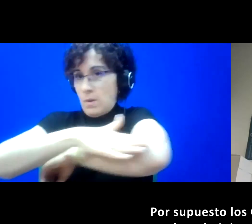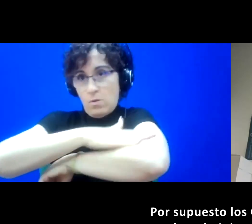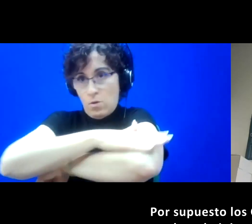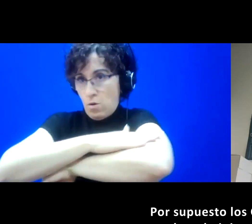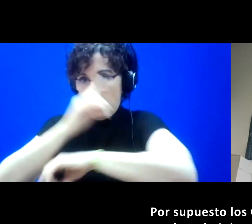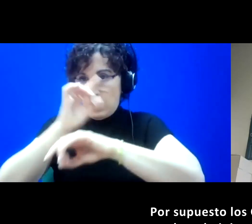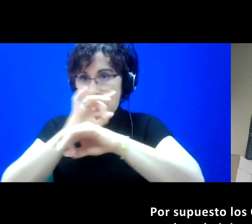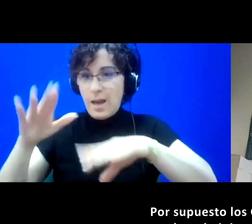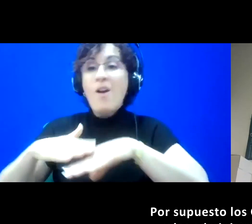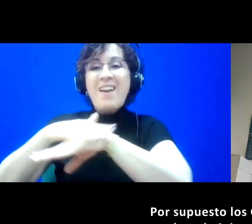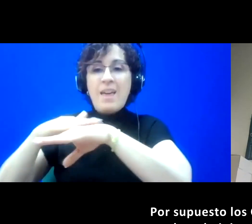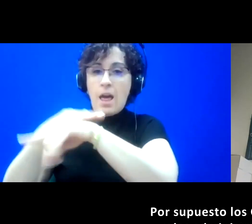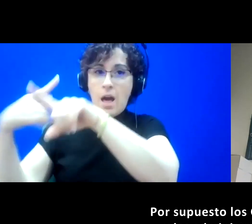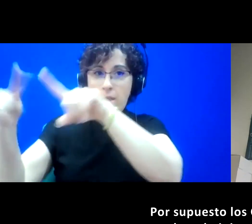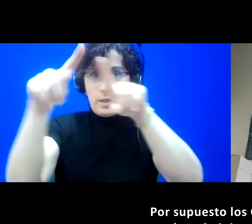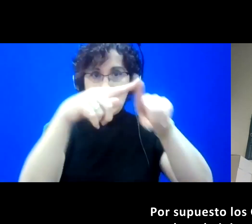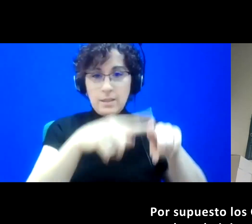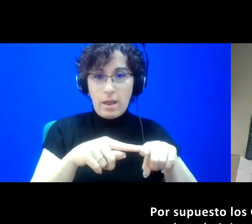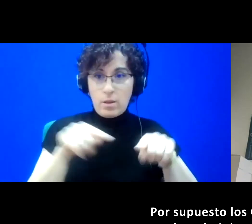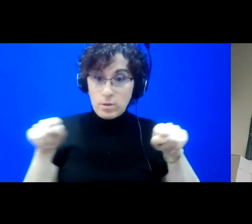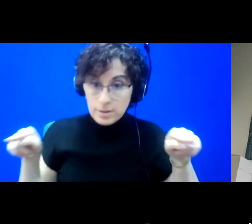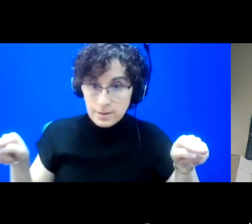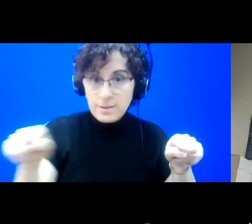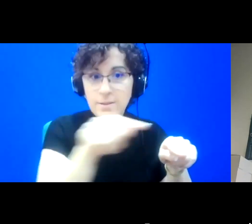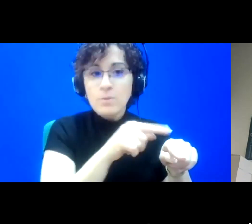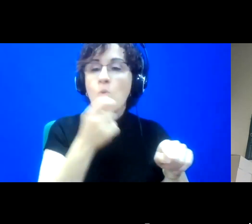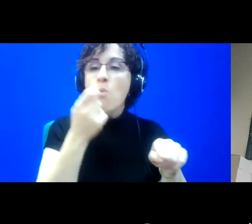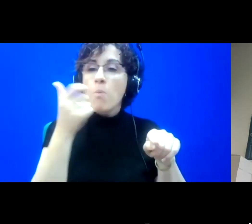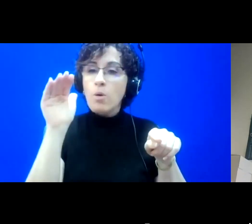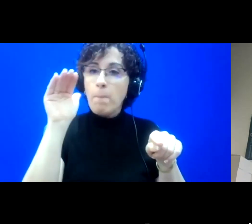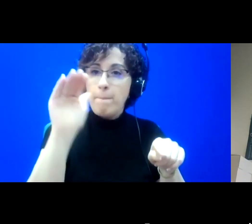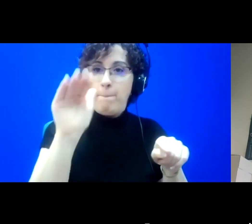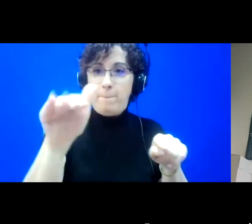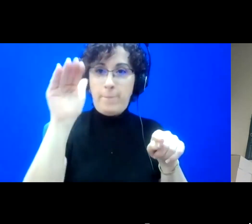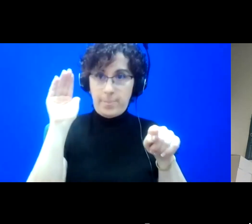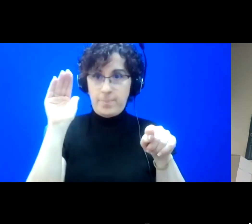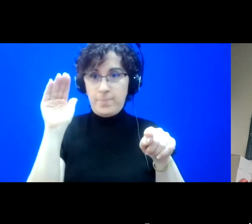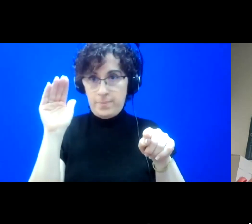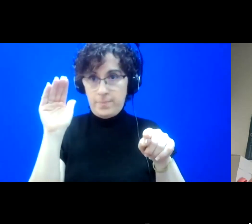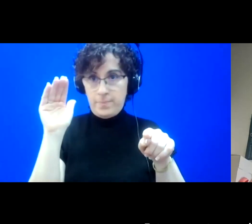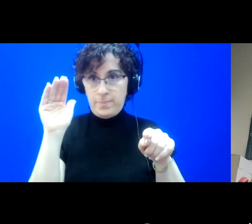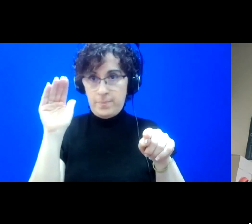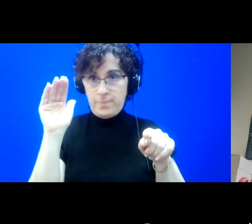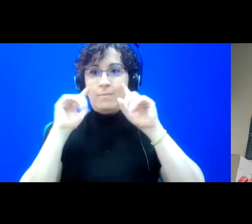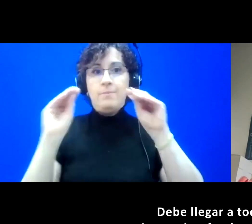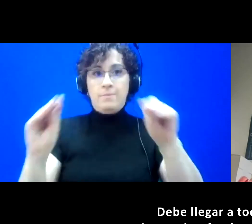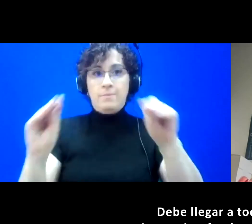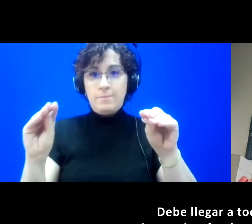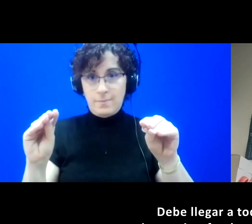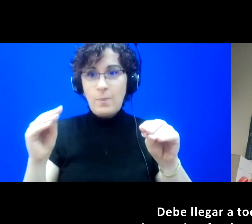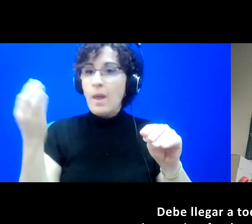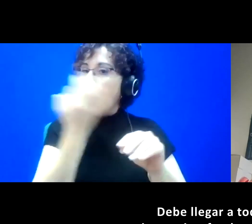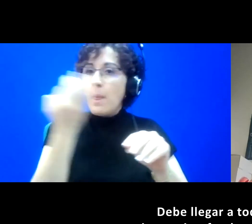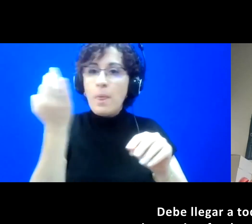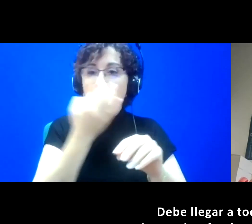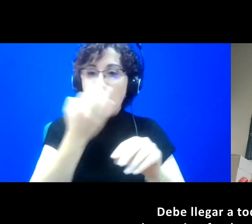las administraciones. Esto es un toque de atención. Debe llegar